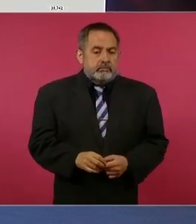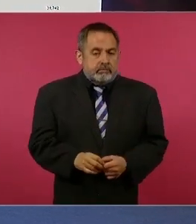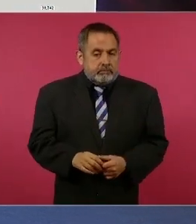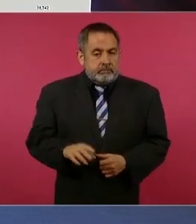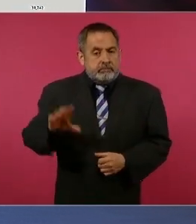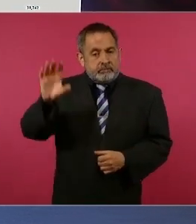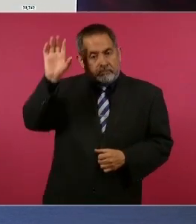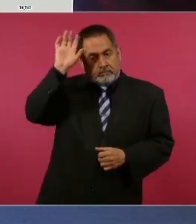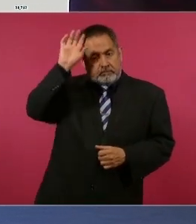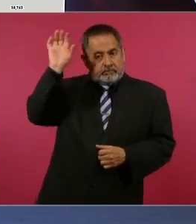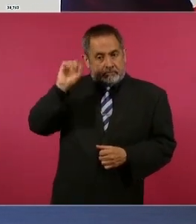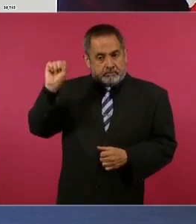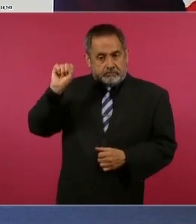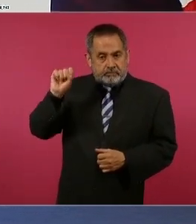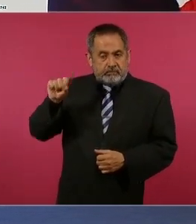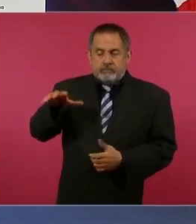Morelos,